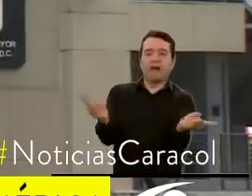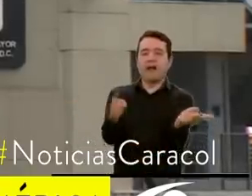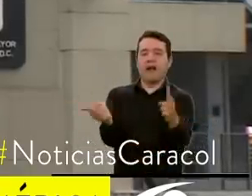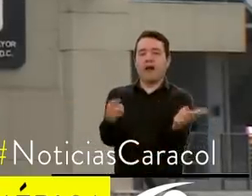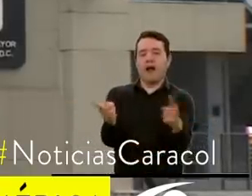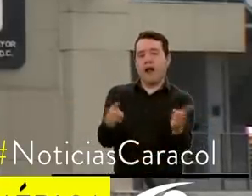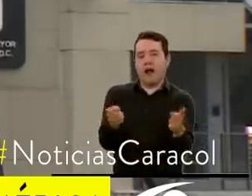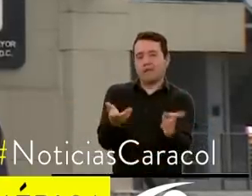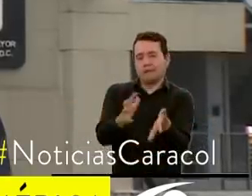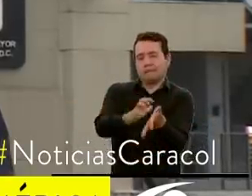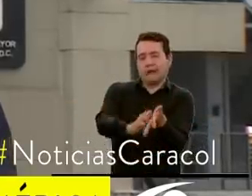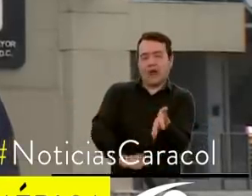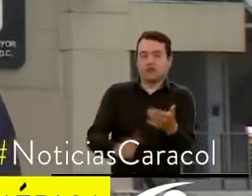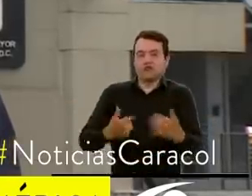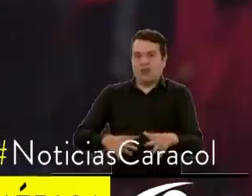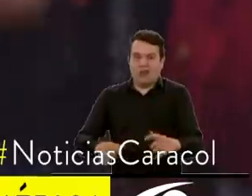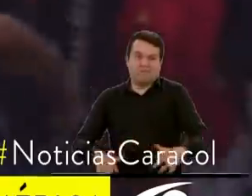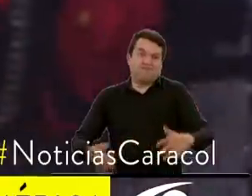alteraciones al orden público.